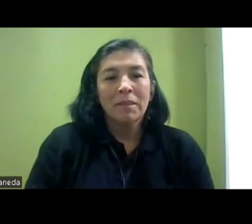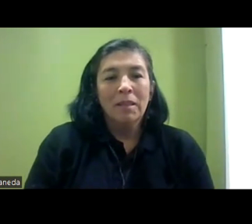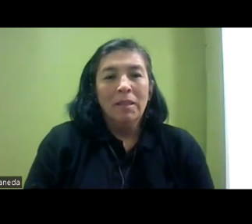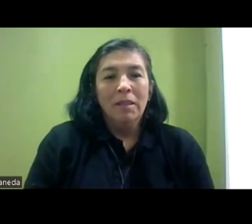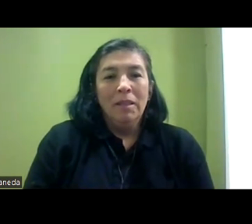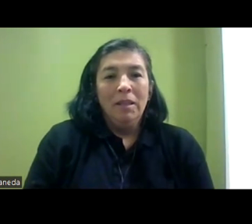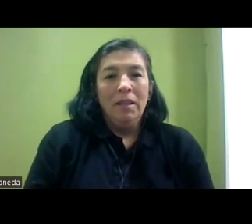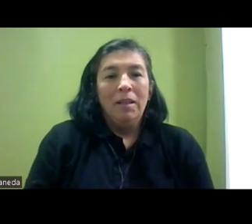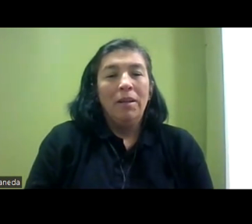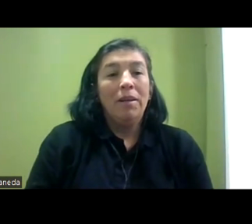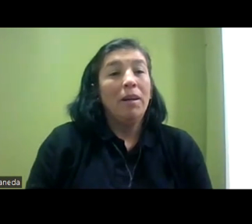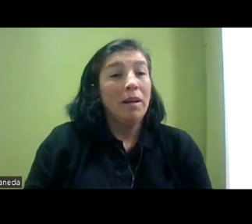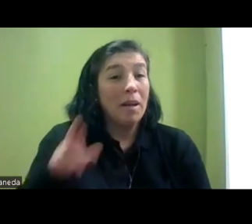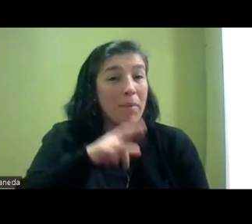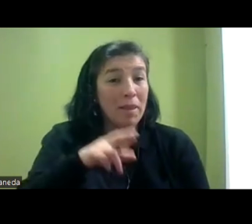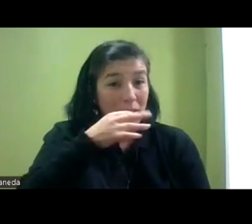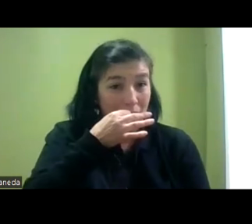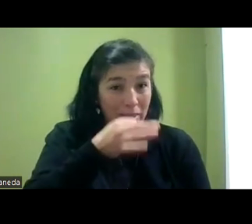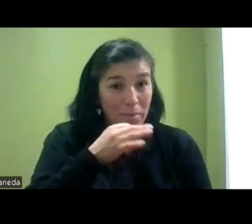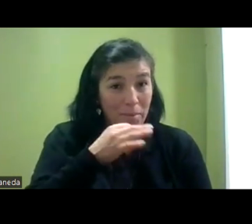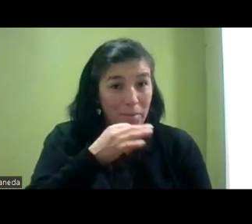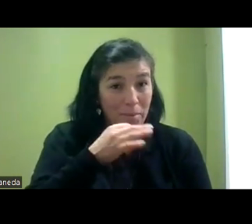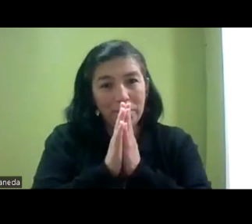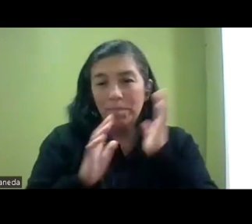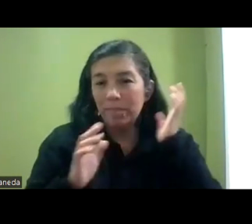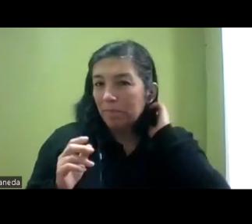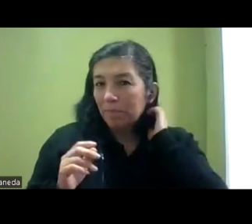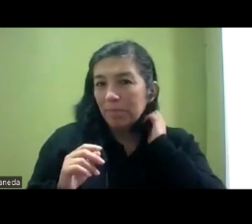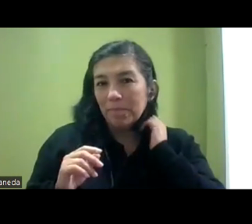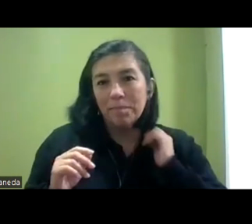Repetir lo que dije. Sí, Ok.